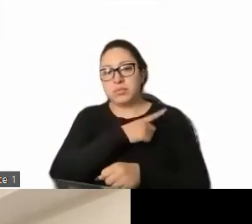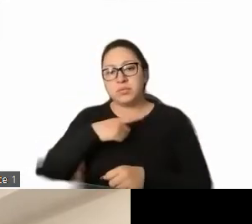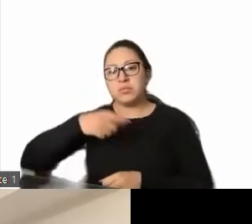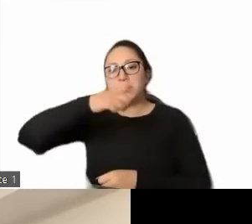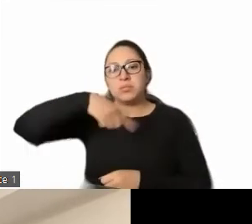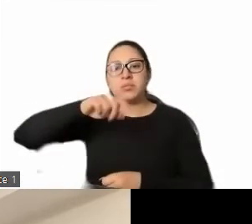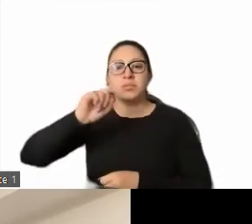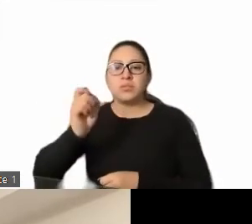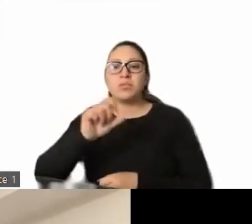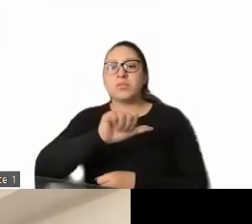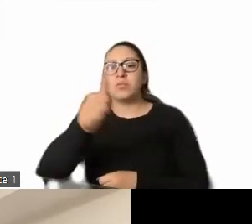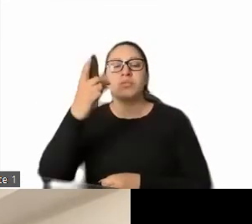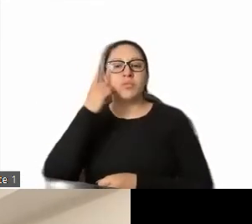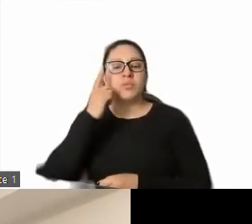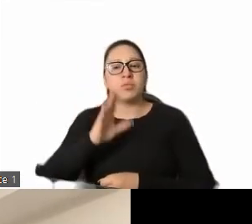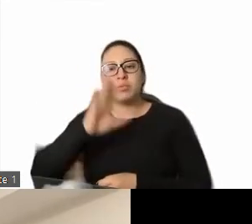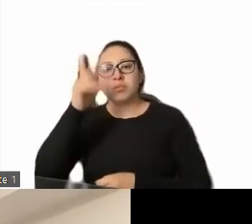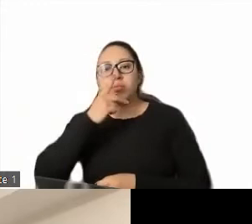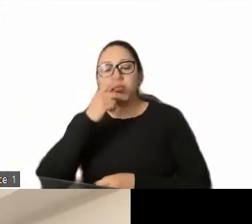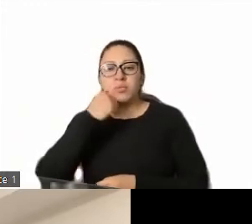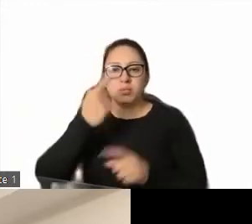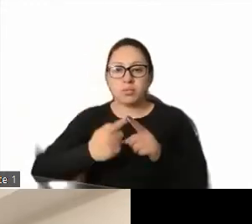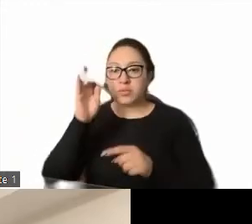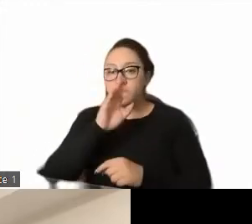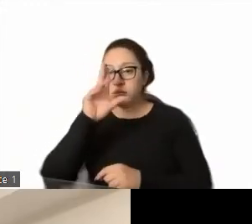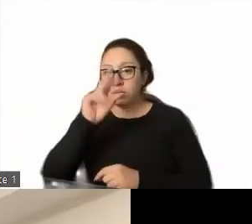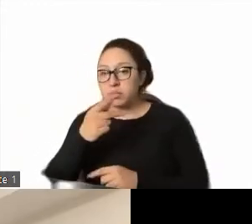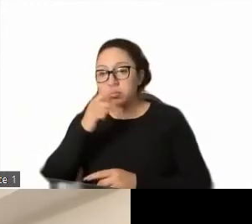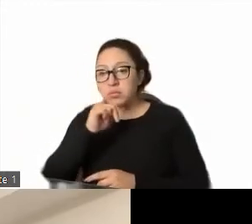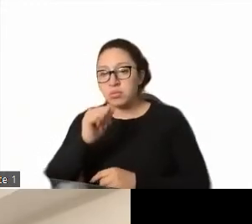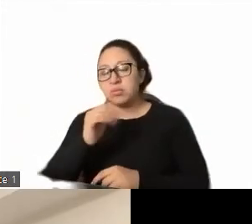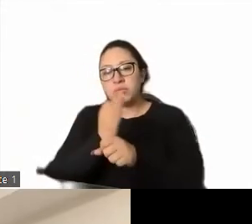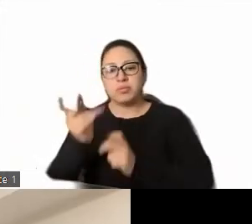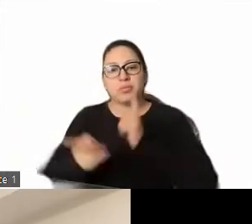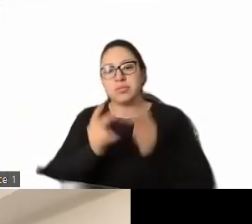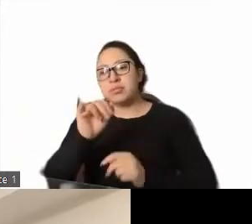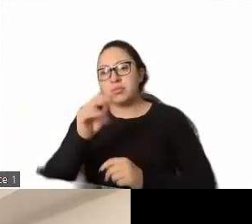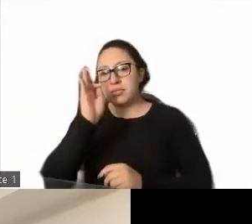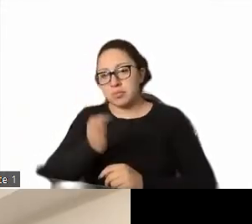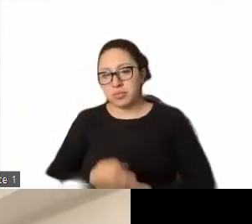presentes, las observaciones que puedan tener, y si no, lo llevamos a votación.